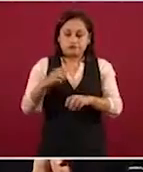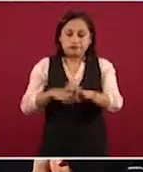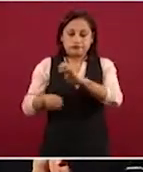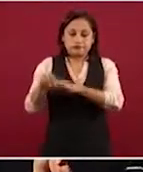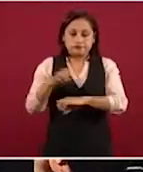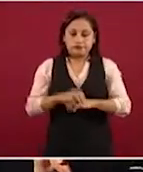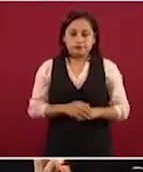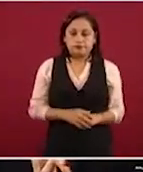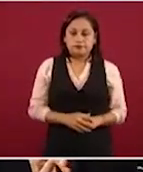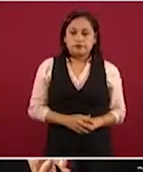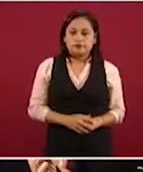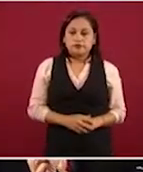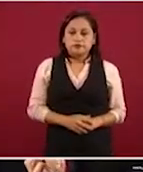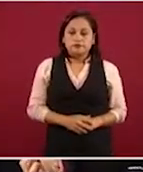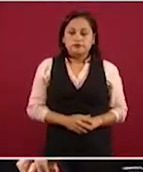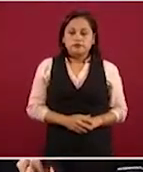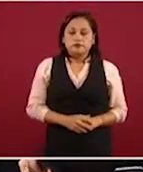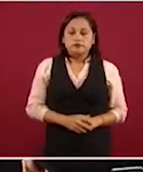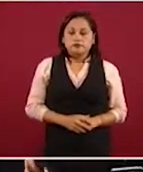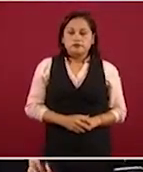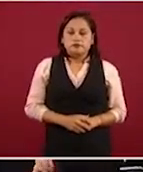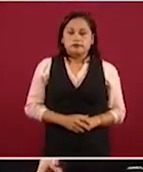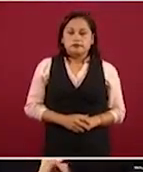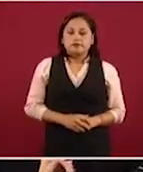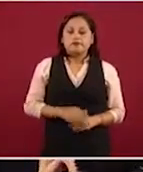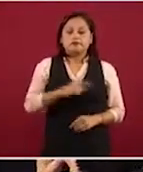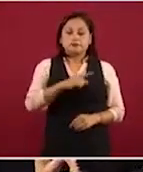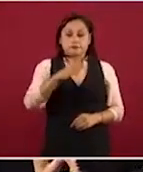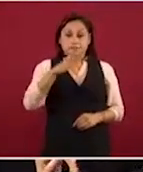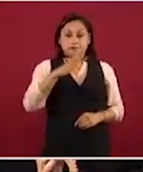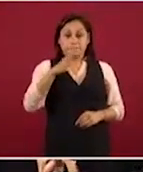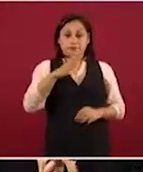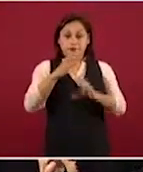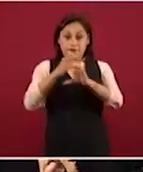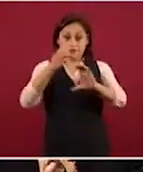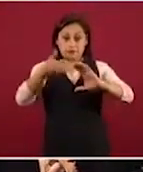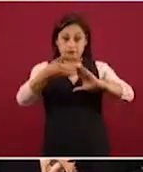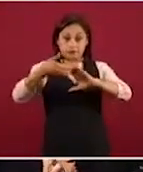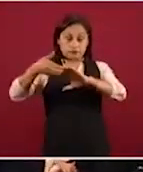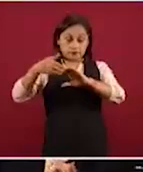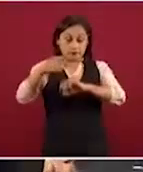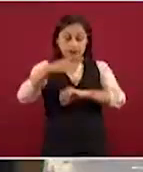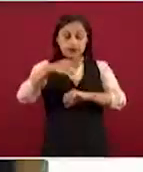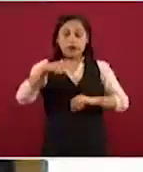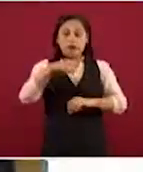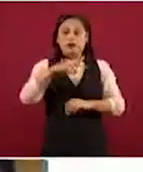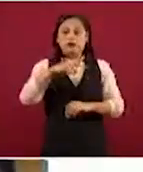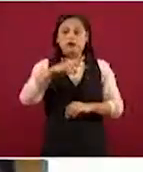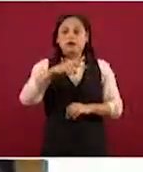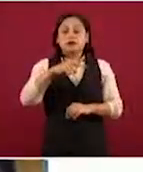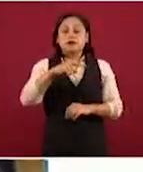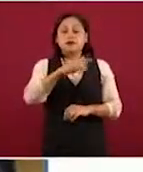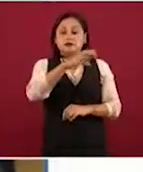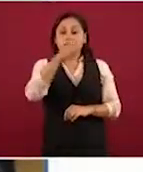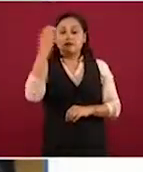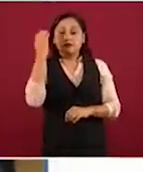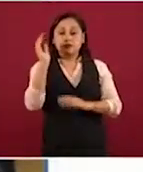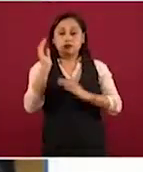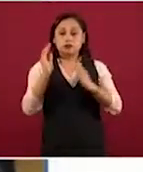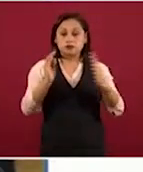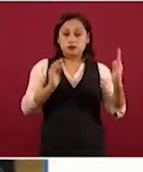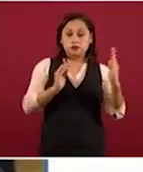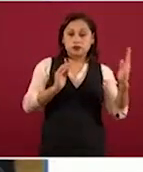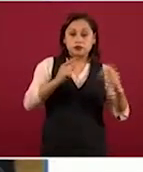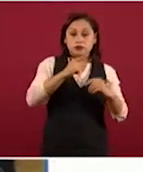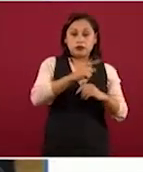Aquí en un tractocamión también, ahí es la foto del lado izquierdo, es precisamente de los